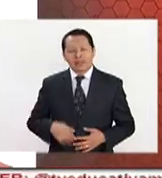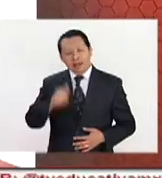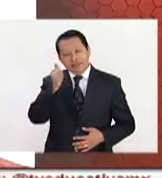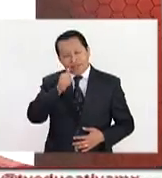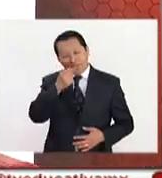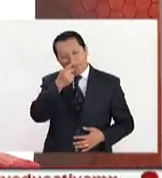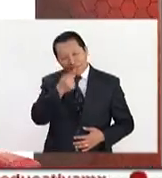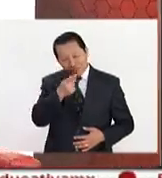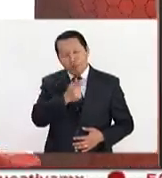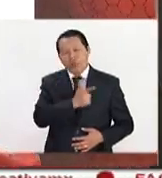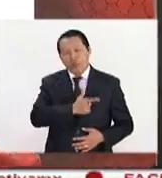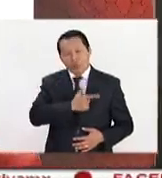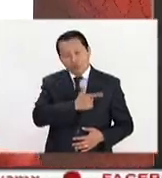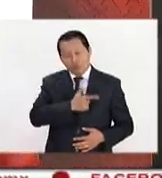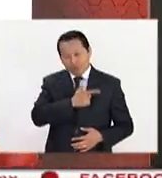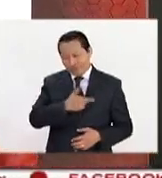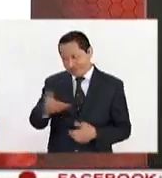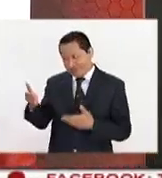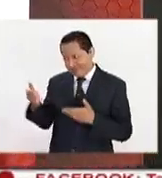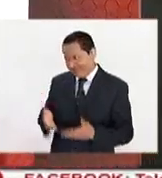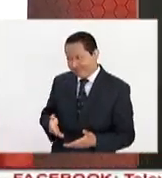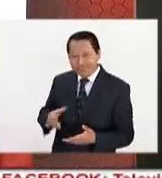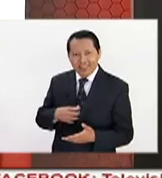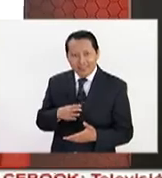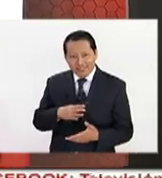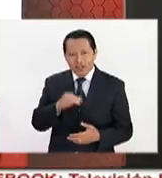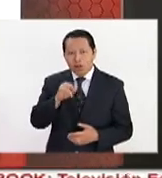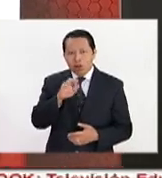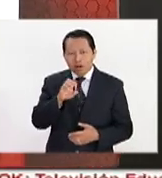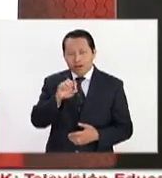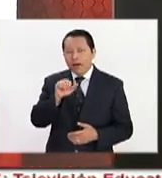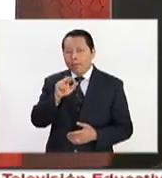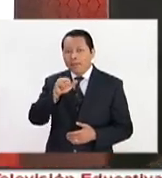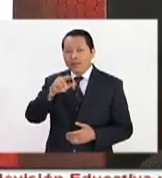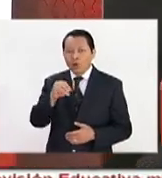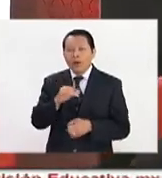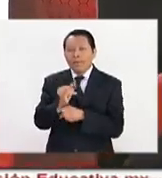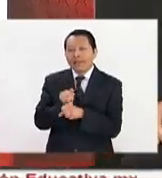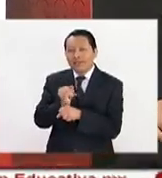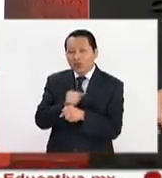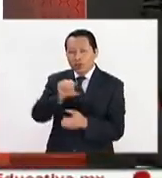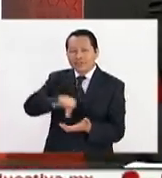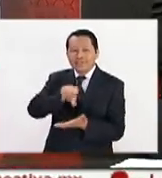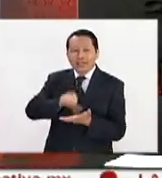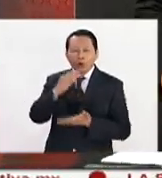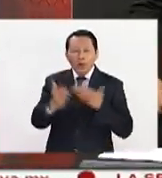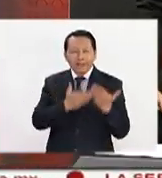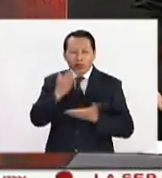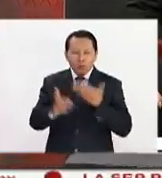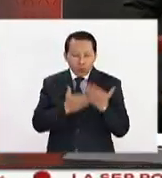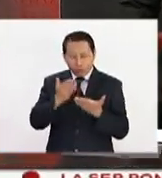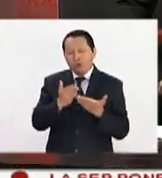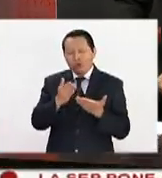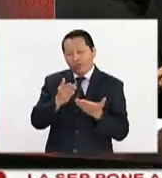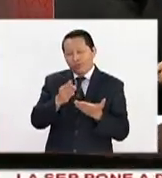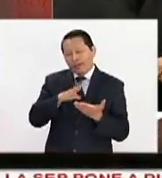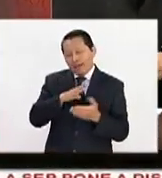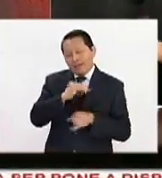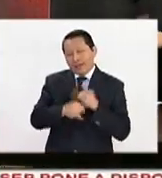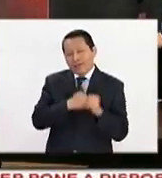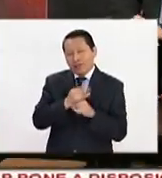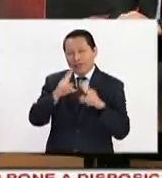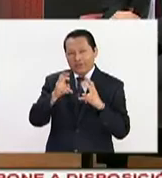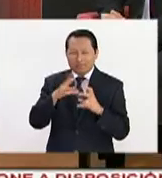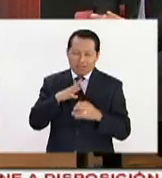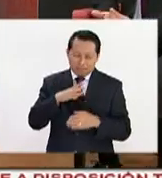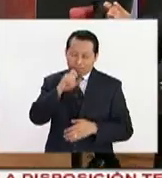Siempre digo que es un gusto que esté aquí en el estudio. Jorge Armijo, él es investigador del Centro de Estudios Internacionales Gilberto Bosque del Senado,